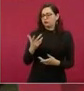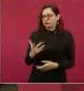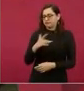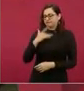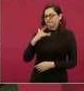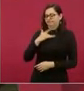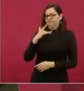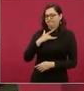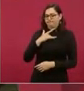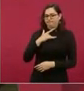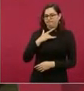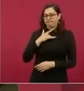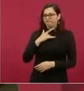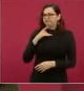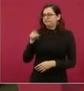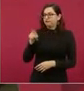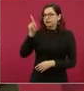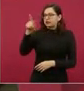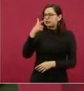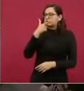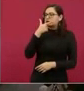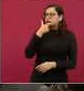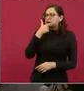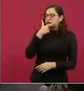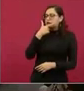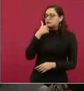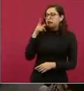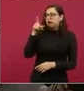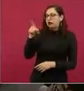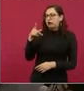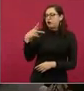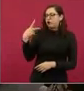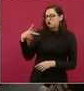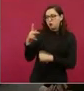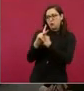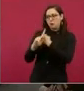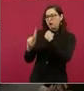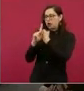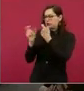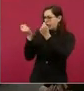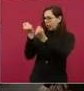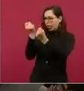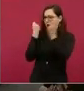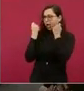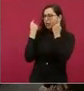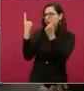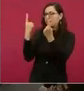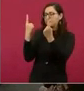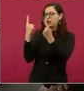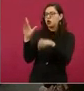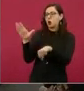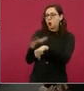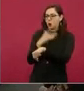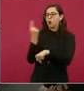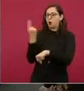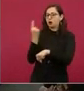que más admiraba del Reino Unido del país de Jeremy Corbyn era su